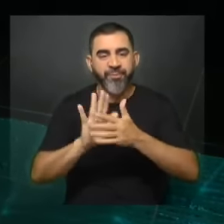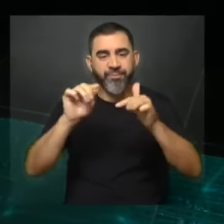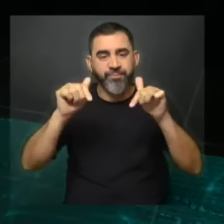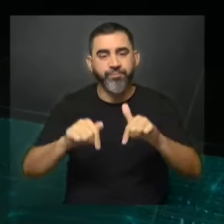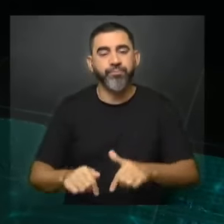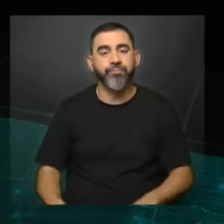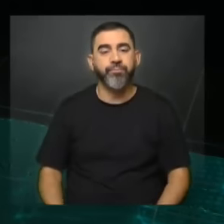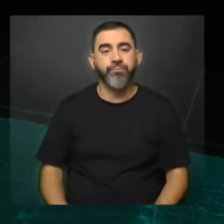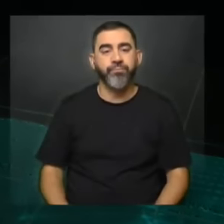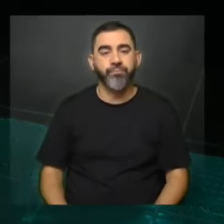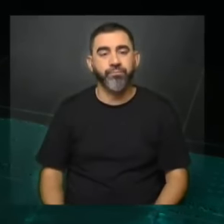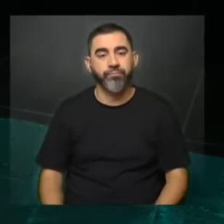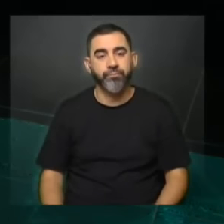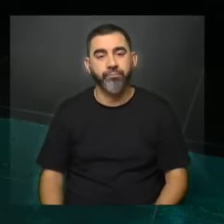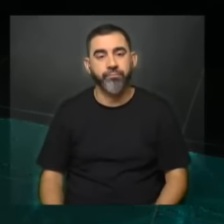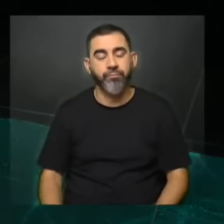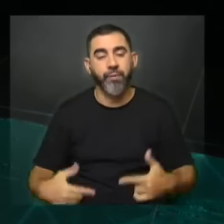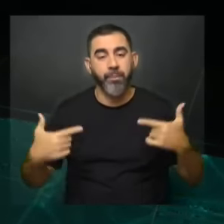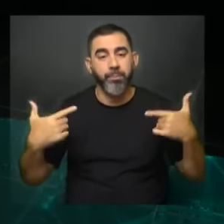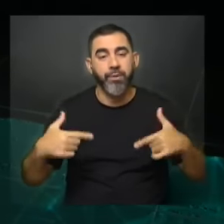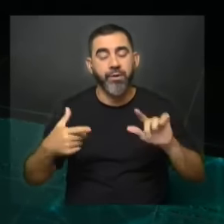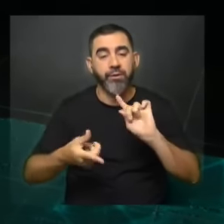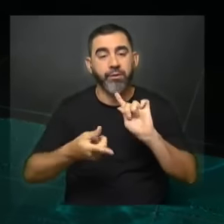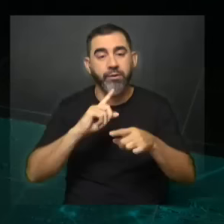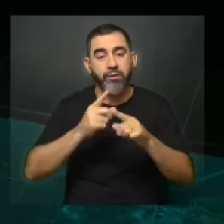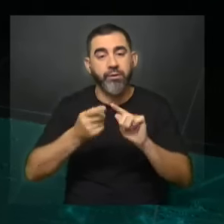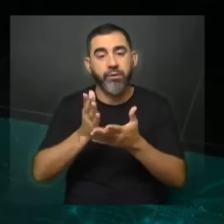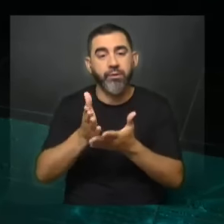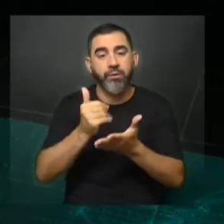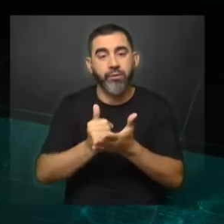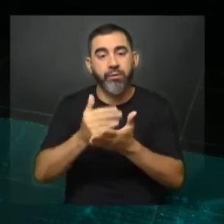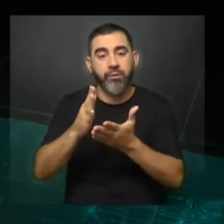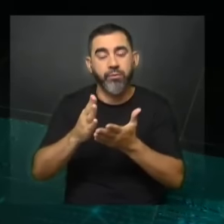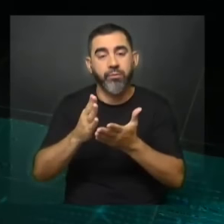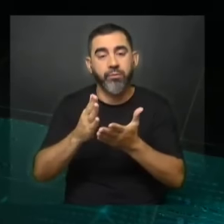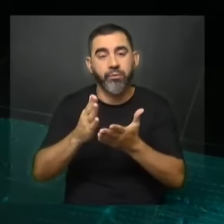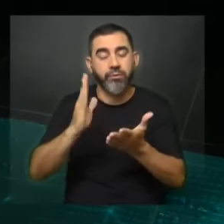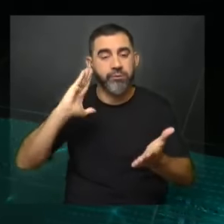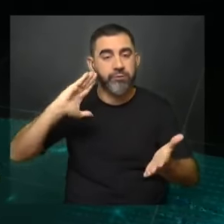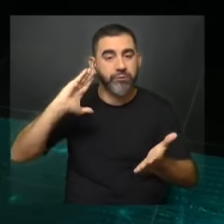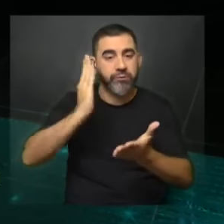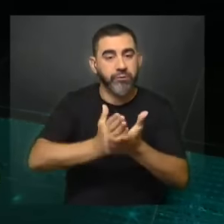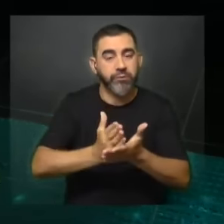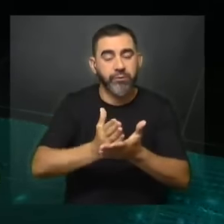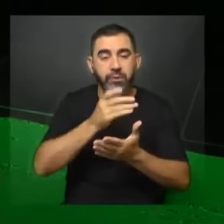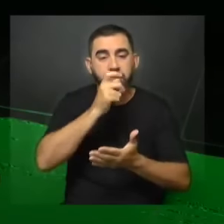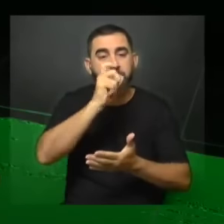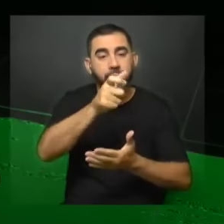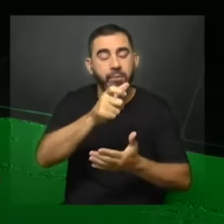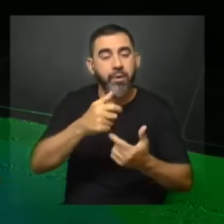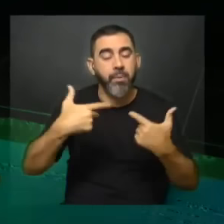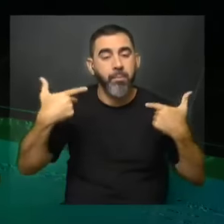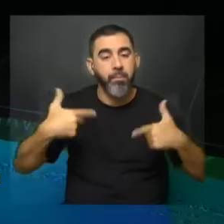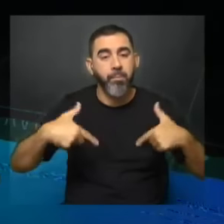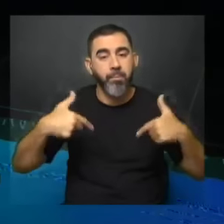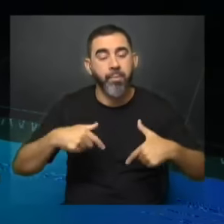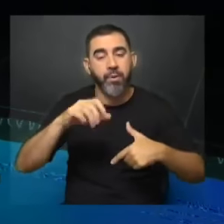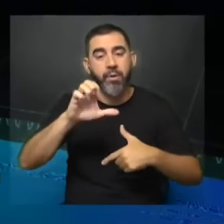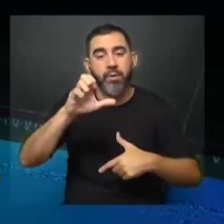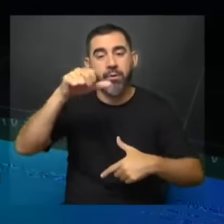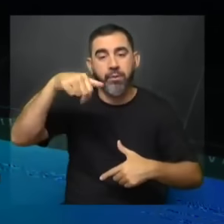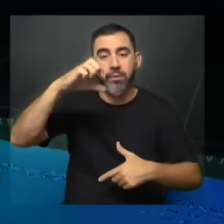aquí en la pantalla de TV ciudad el Ministerio de relaciones exteriores le aplicó una sanción verbal al embajador uruguayo en